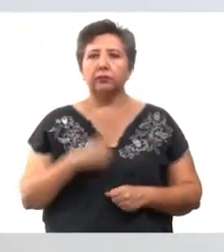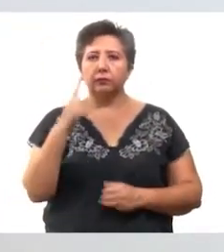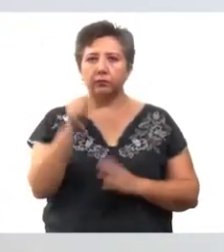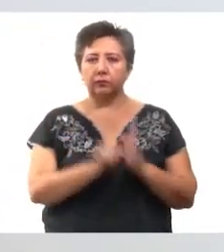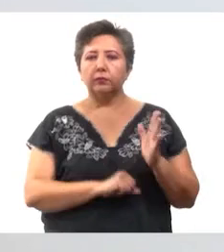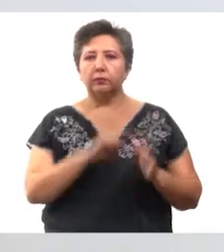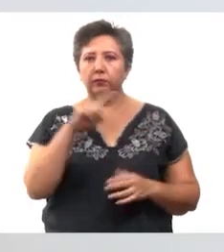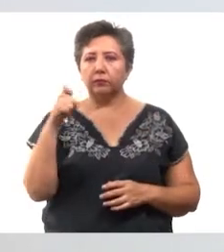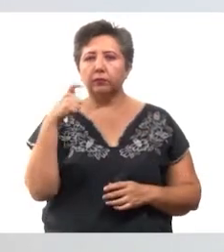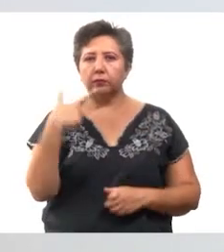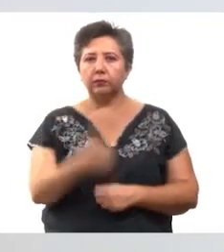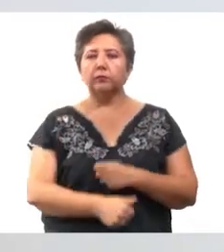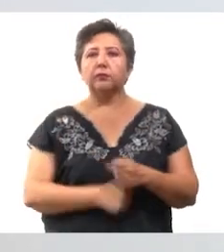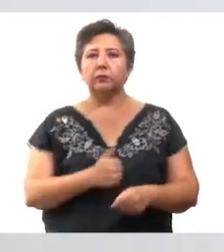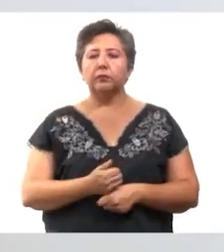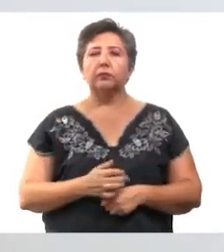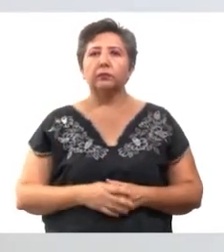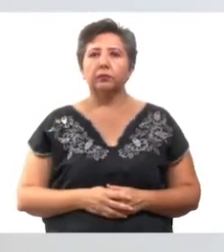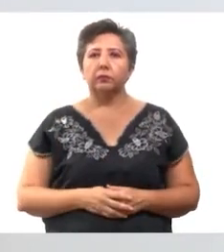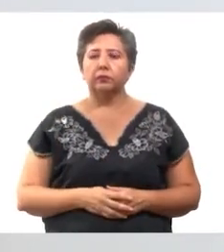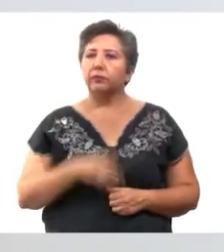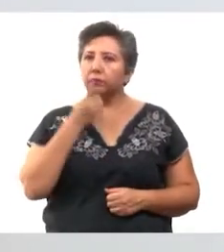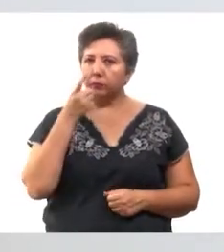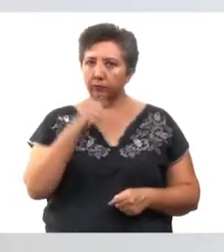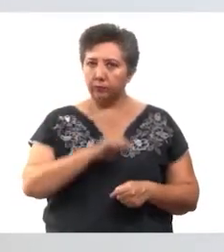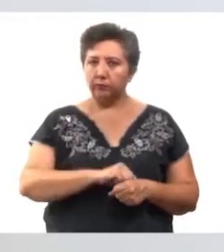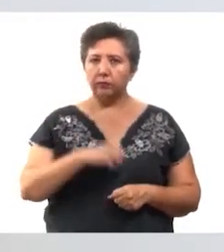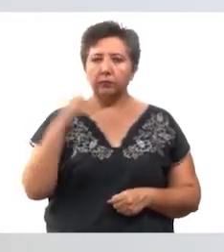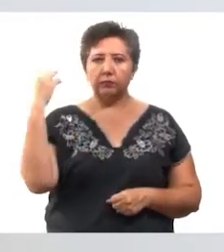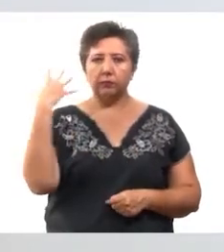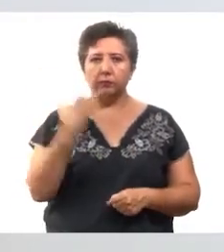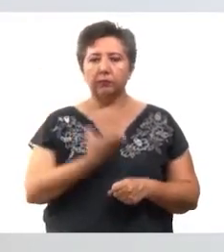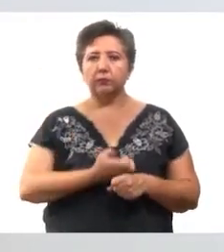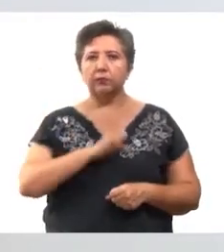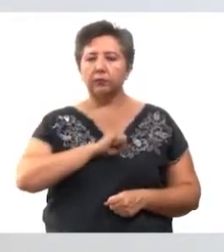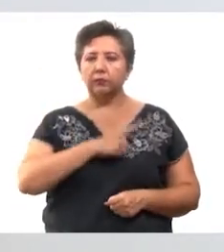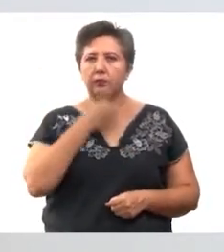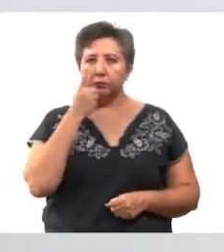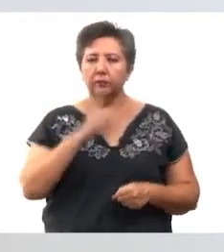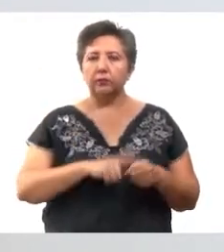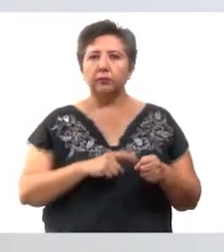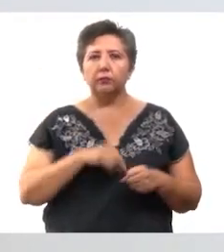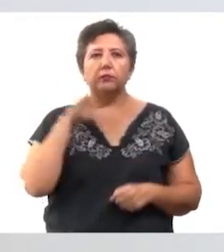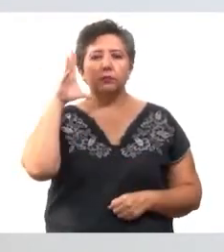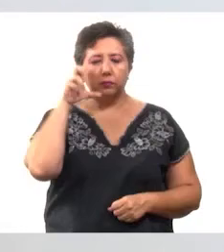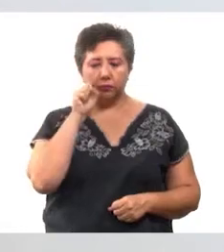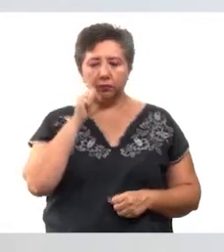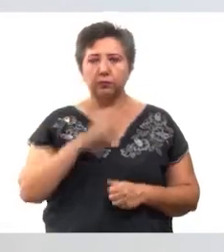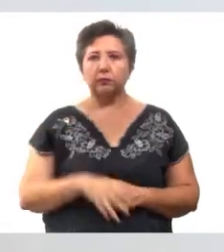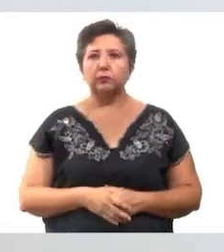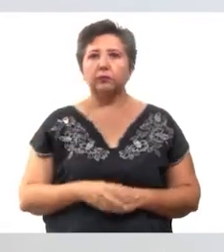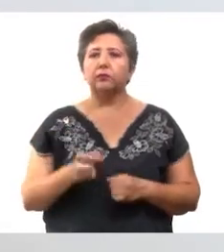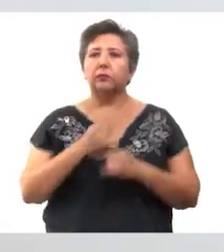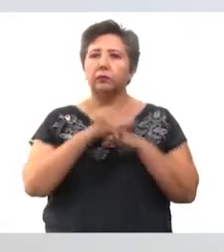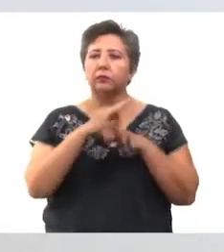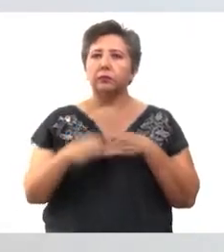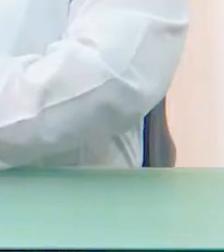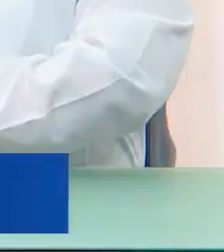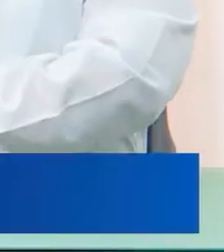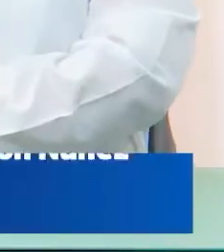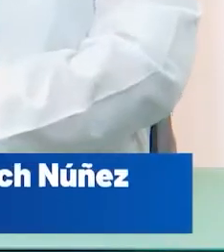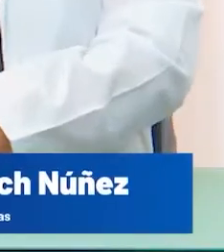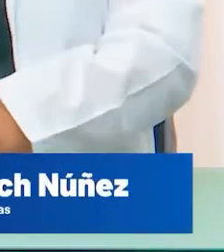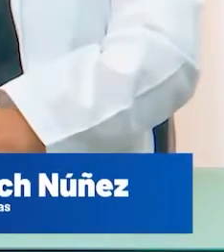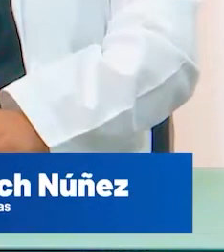los casos es de 1 mes a 107 años. Los indicadores semanales del Semáforo Estatal de Salud marcan color naranja. Ese es todo el reporte,